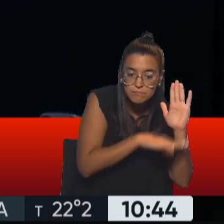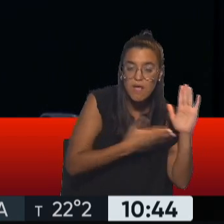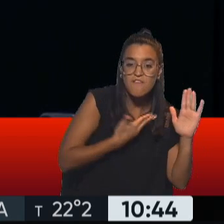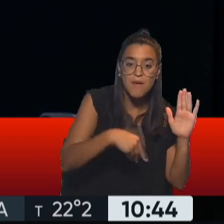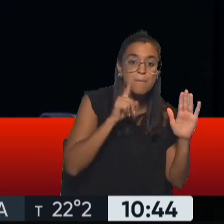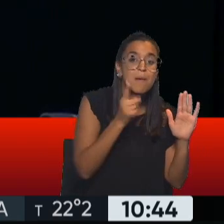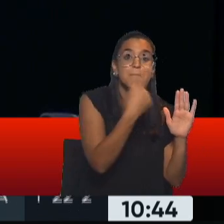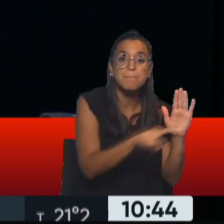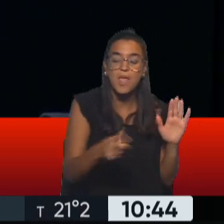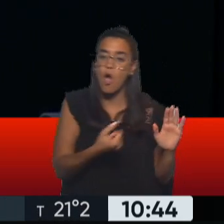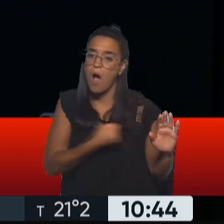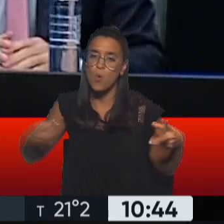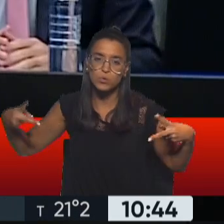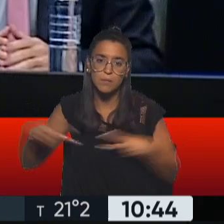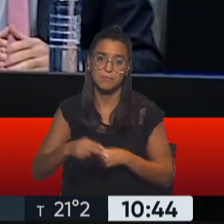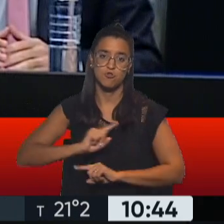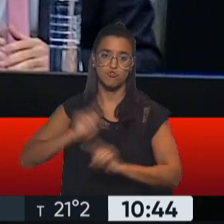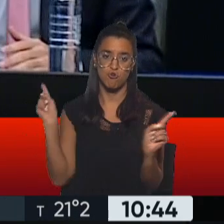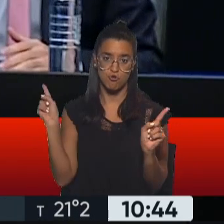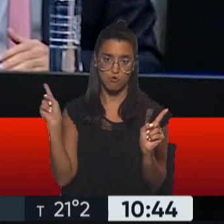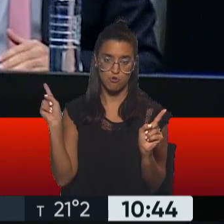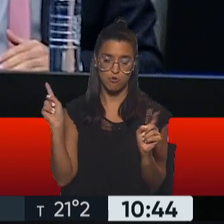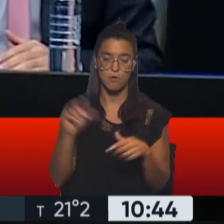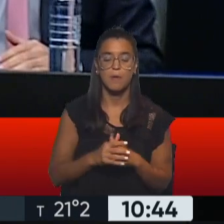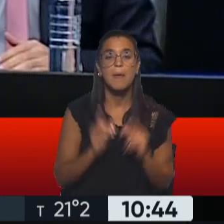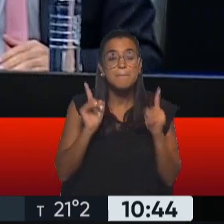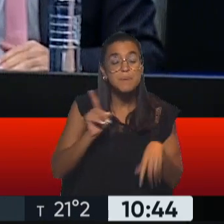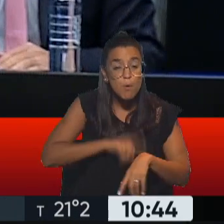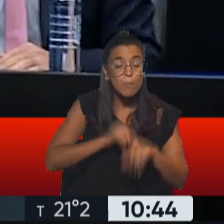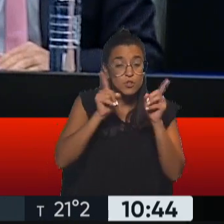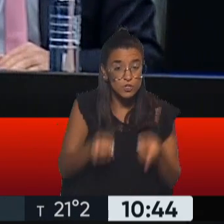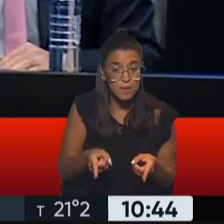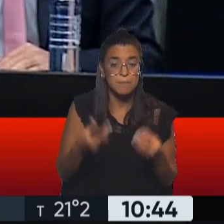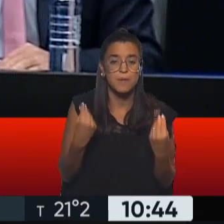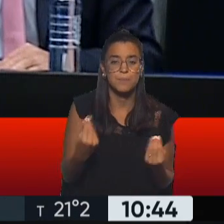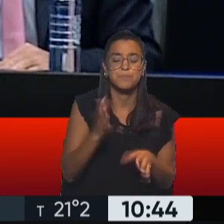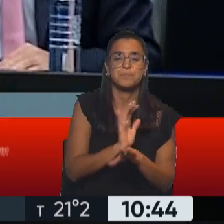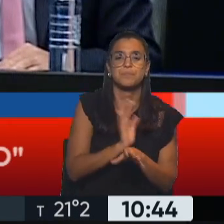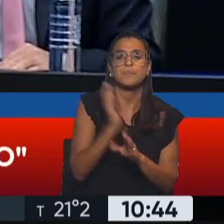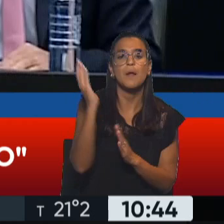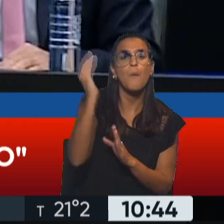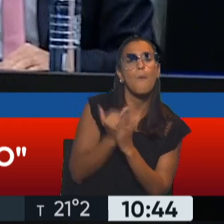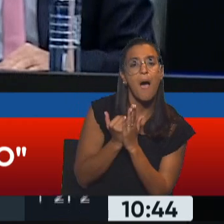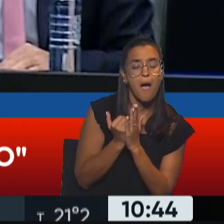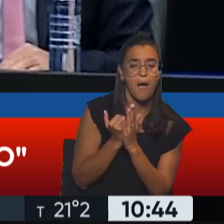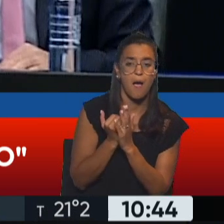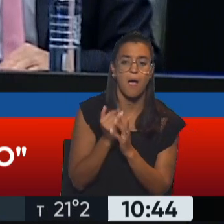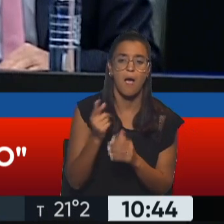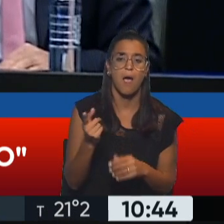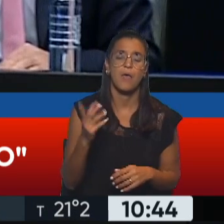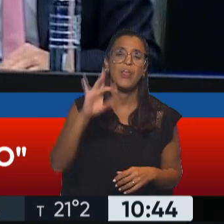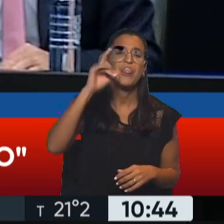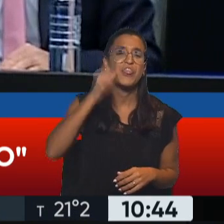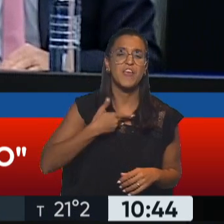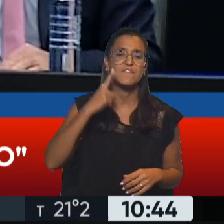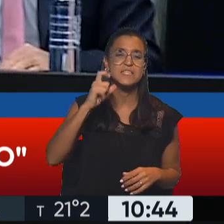que haya políticas de ajuste. Al mismo tiempo, se plantea una reducción gradual del déficit